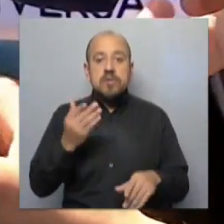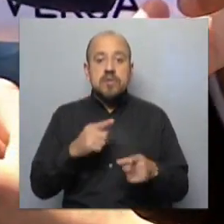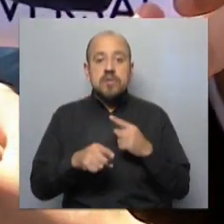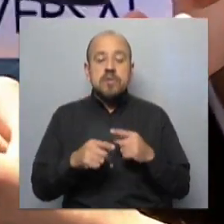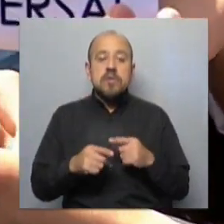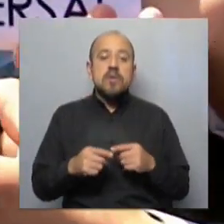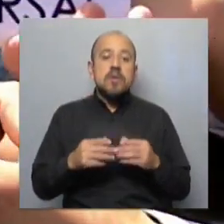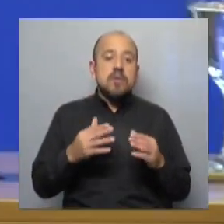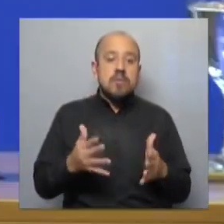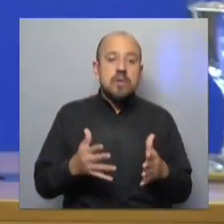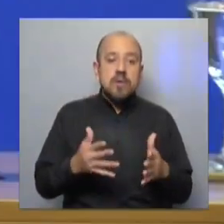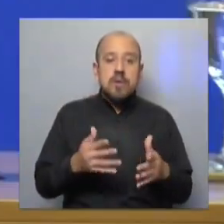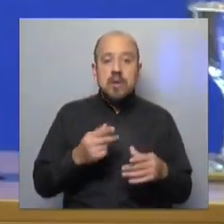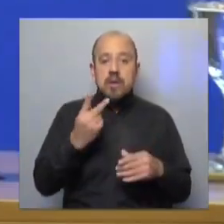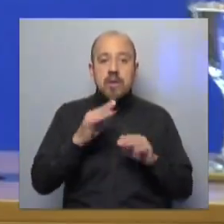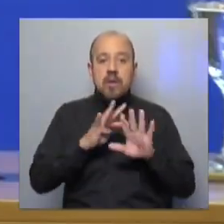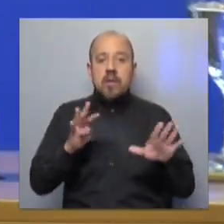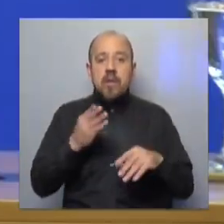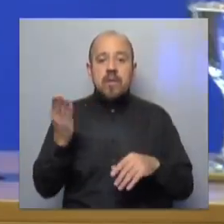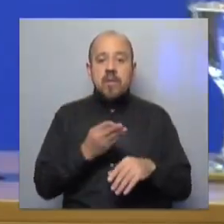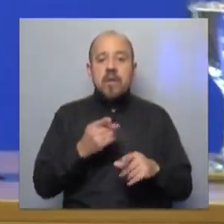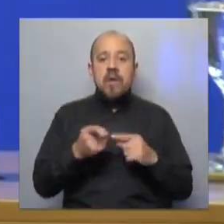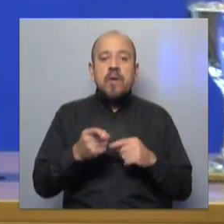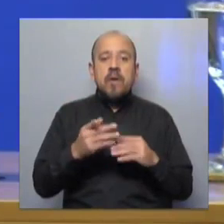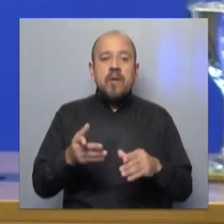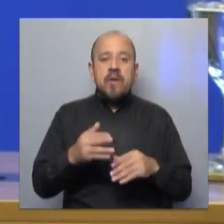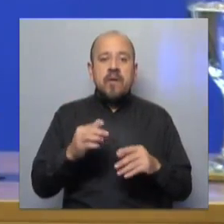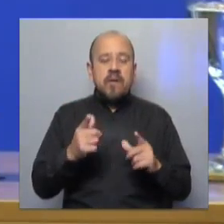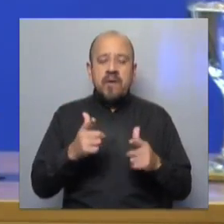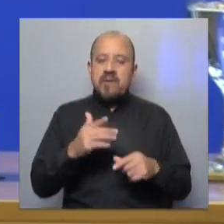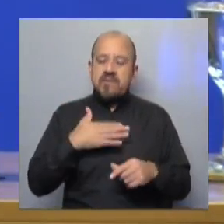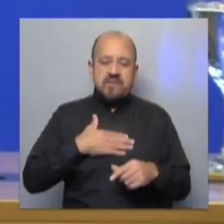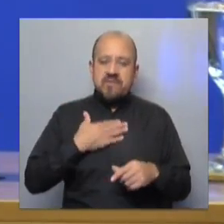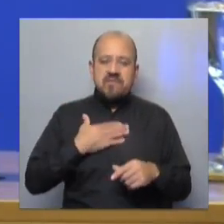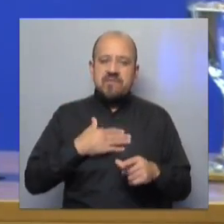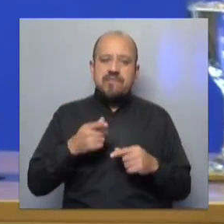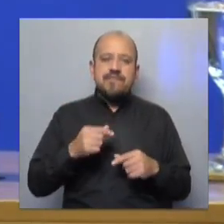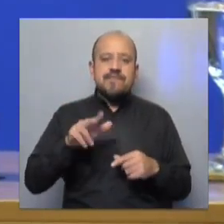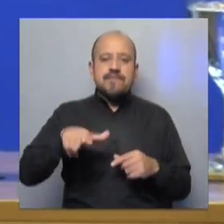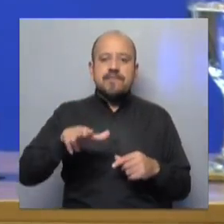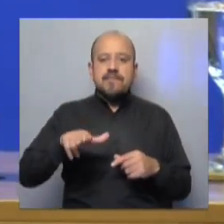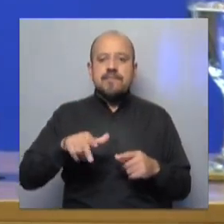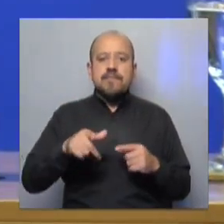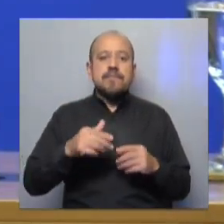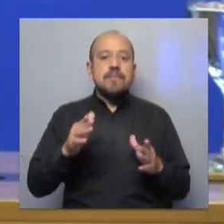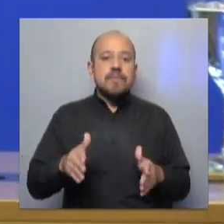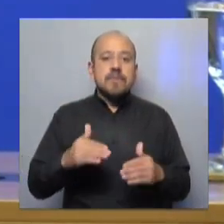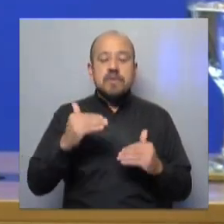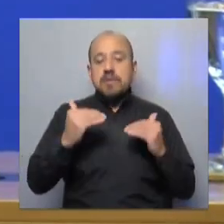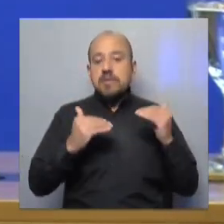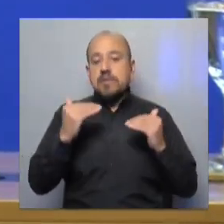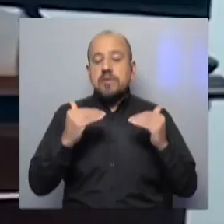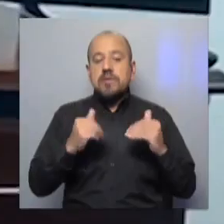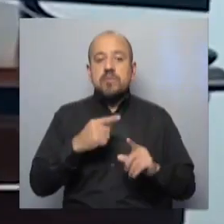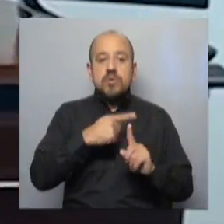para ser más exactos 29 por ciento es el nivel de desaprobación por tanto el actual trimestre es aquel de menor derecha positiva